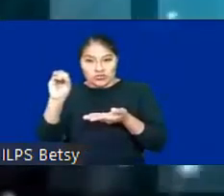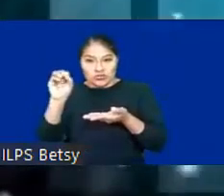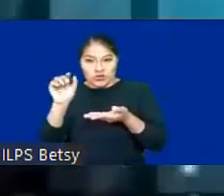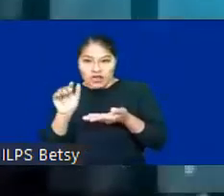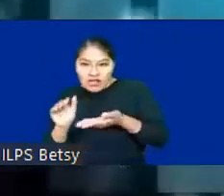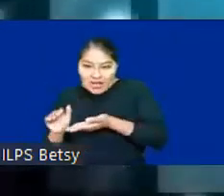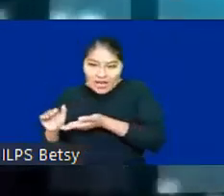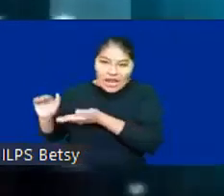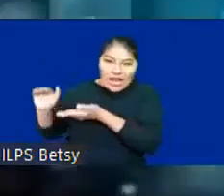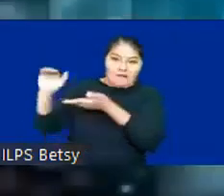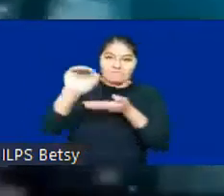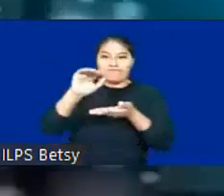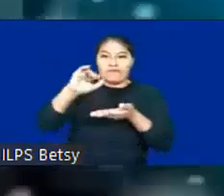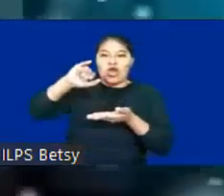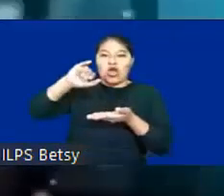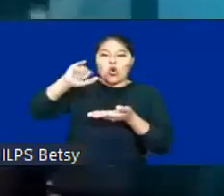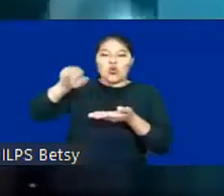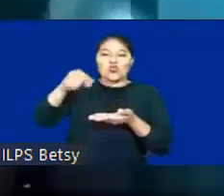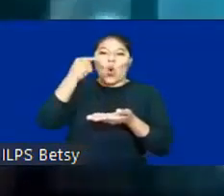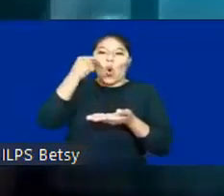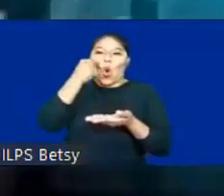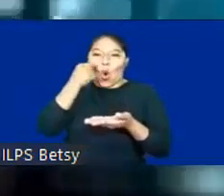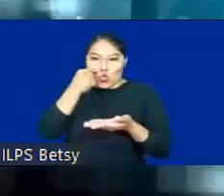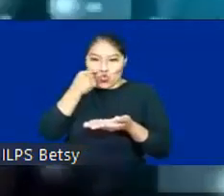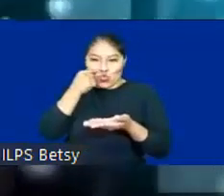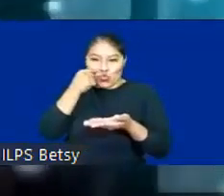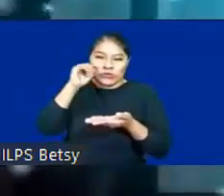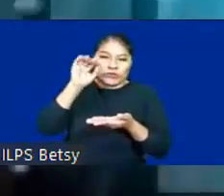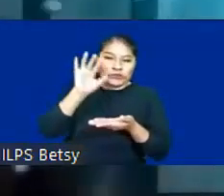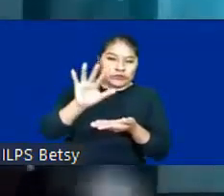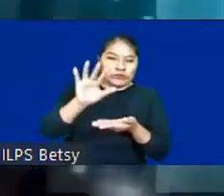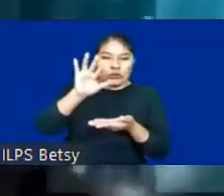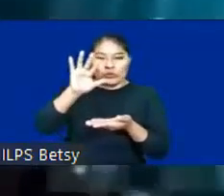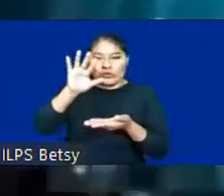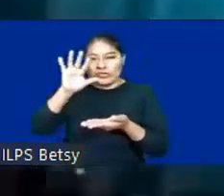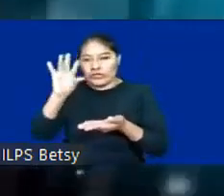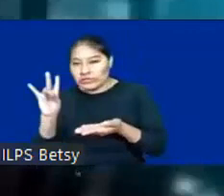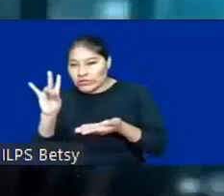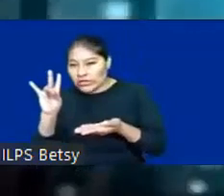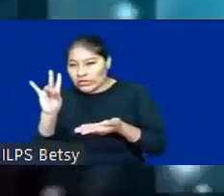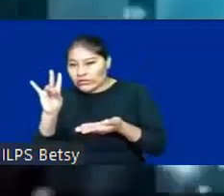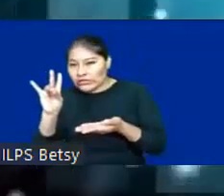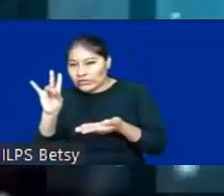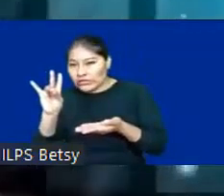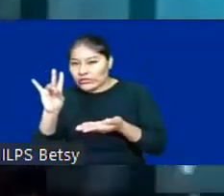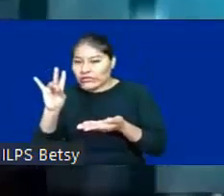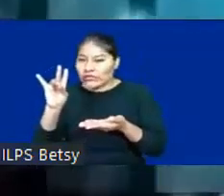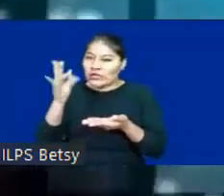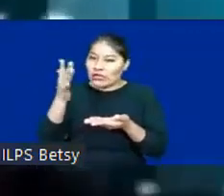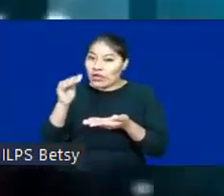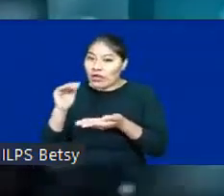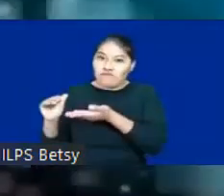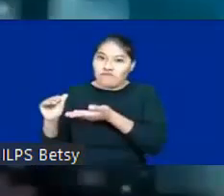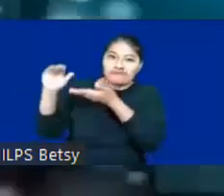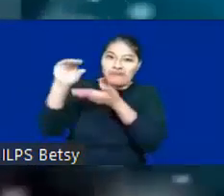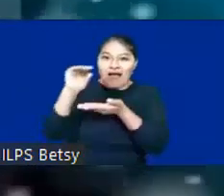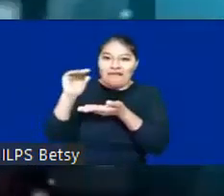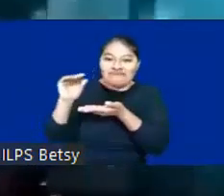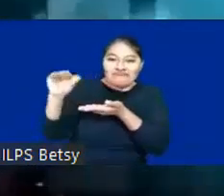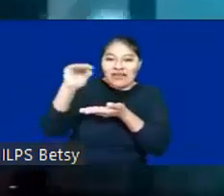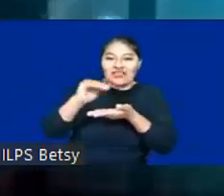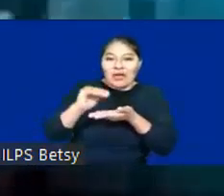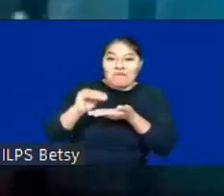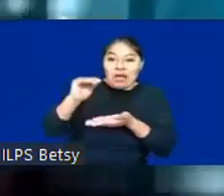estábamos entre el 57 y 58% del total de títulos presentados se hacen a través de esta plataforma. Entonces,